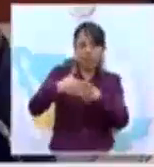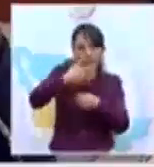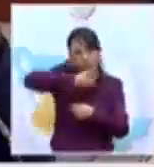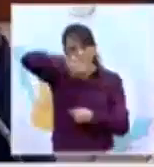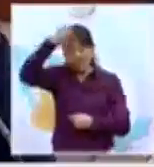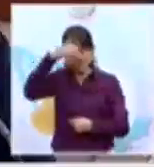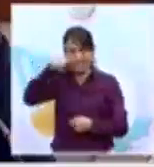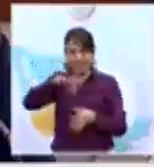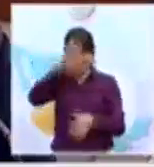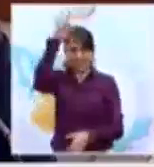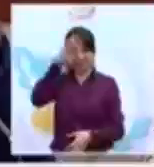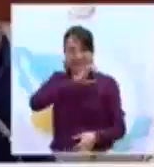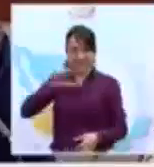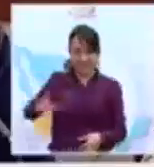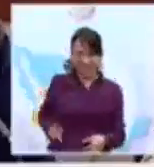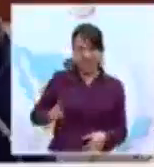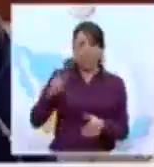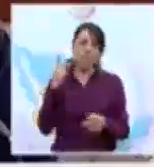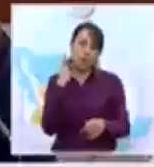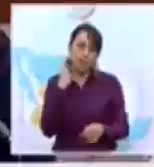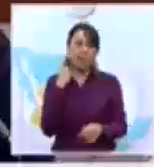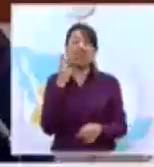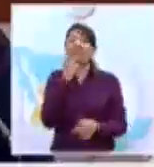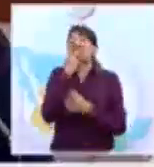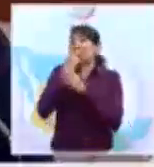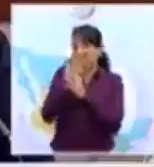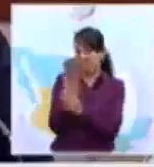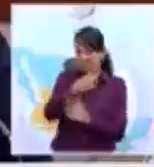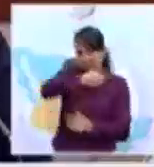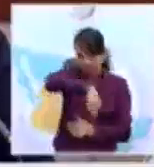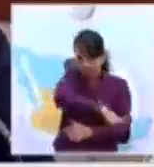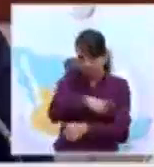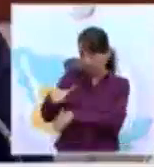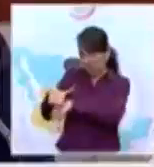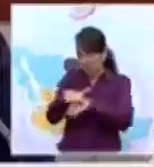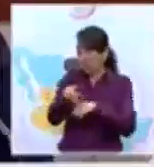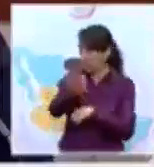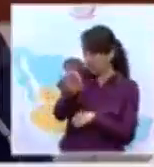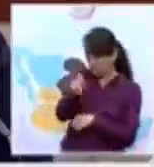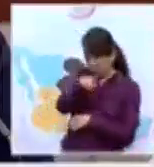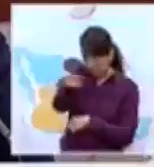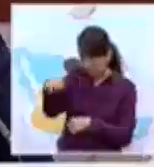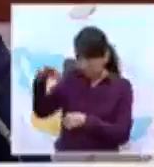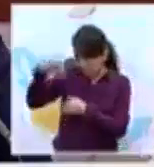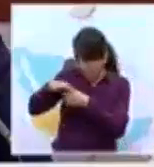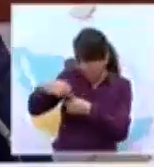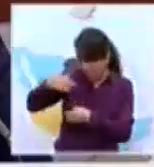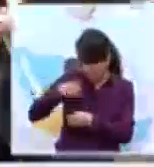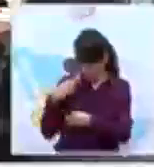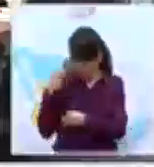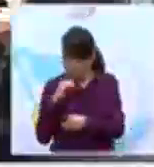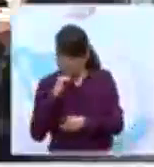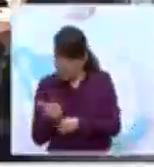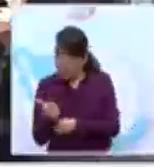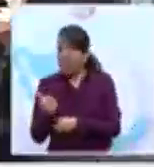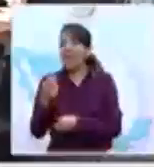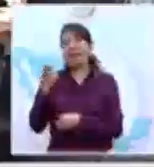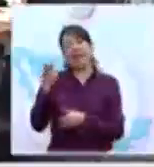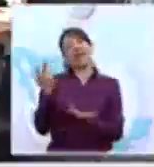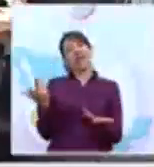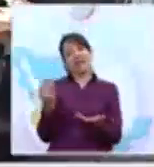si no votan por tal partido les van a quitar la oportunidad de ese programa, ¿no? Y eso